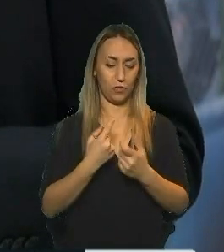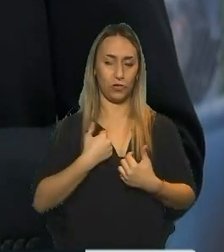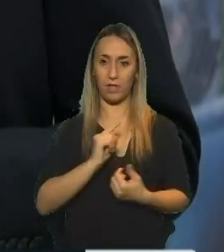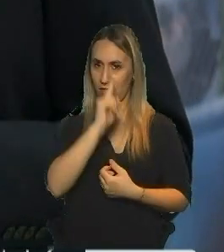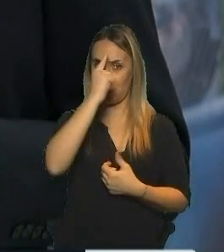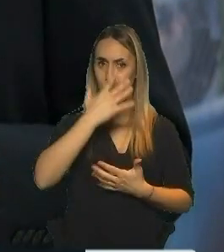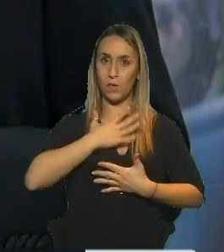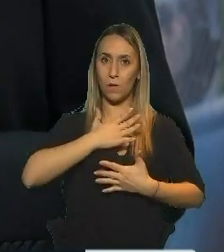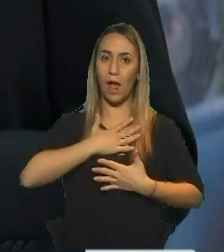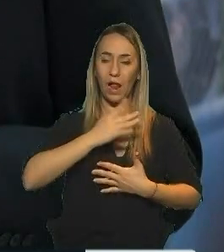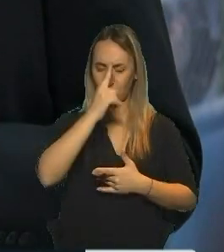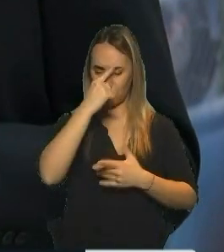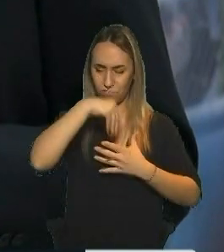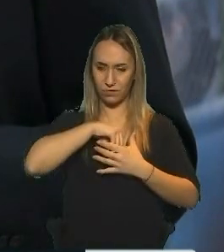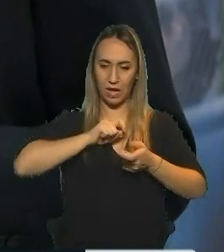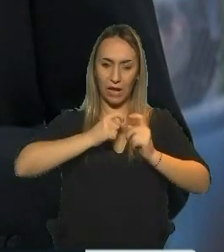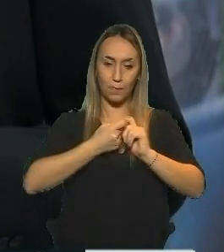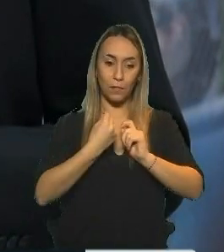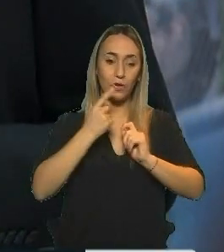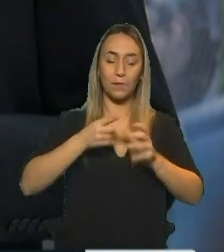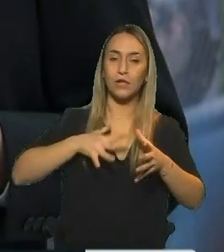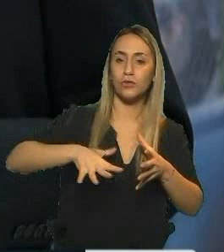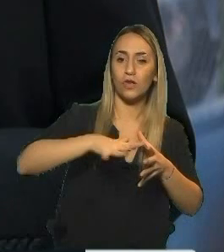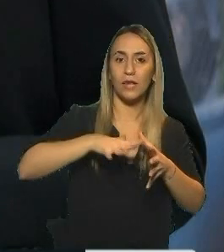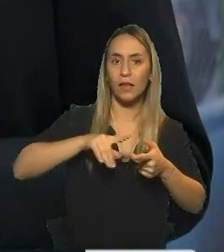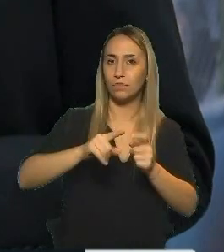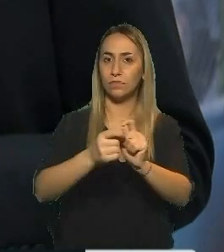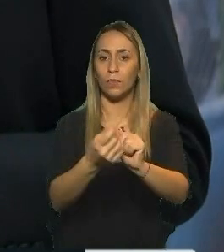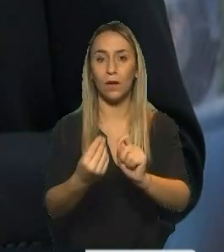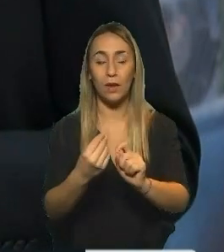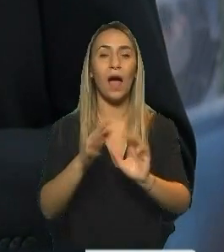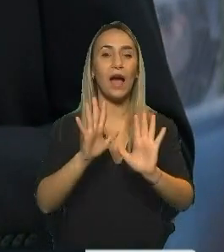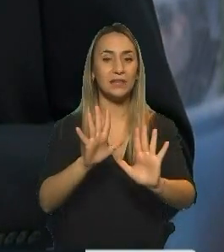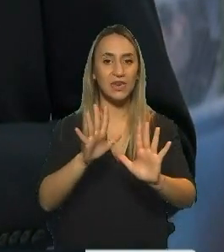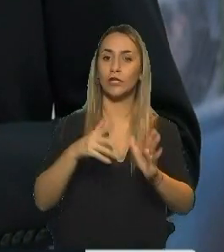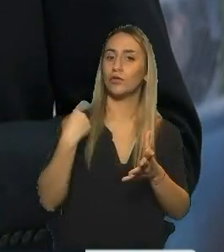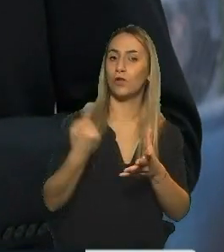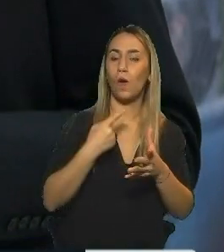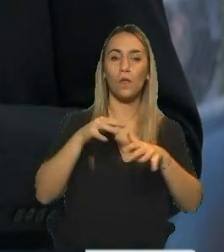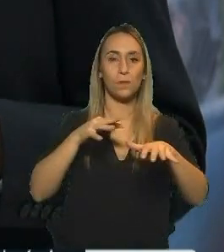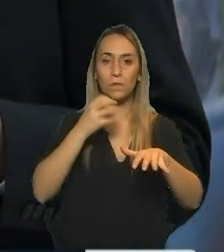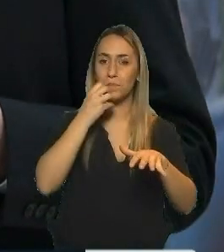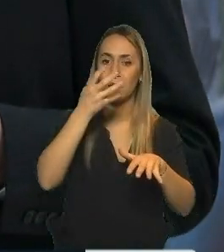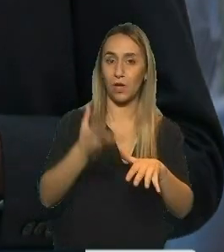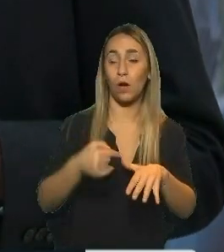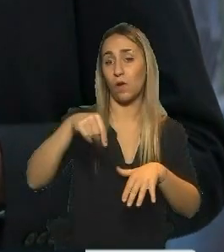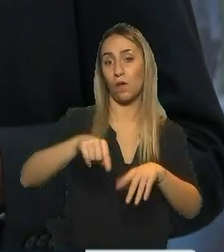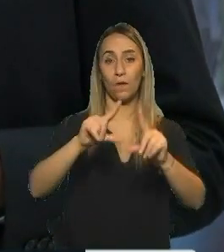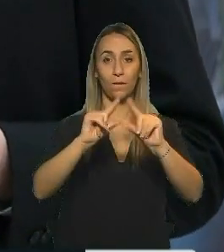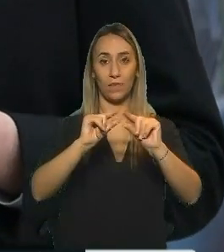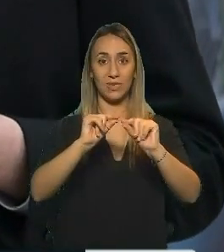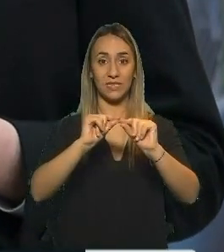sociedad para construir juntos una realidad mejor para todos. En una fecha como